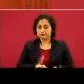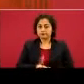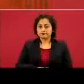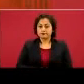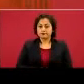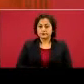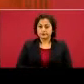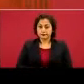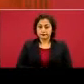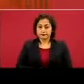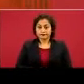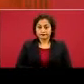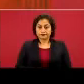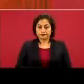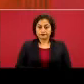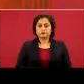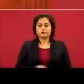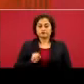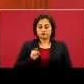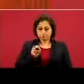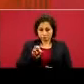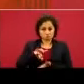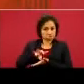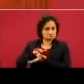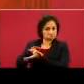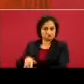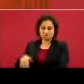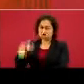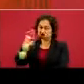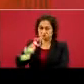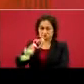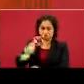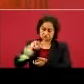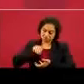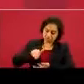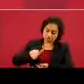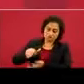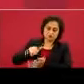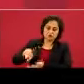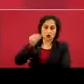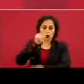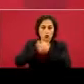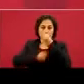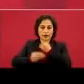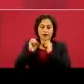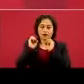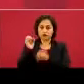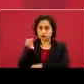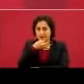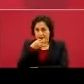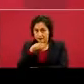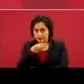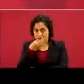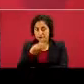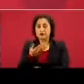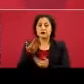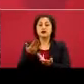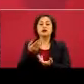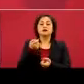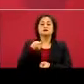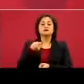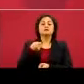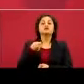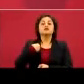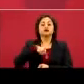va a apoyar siempre con alimentos, con medicinas, se les van a